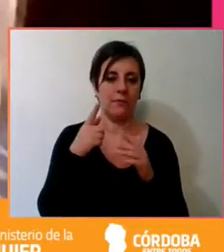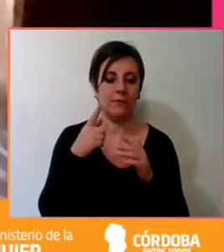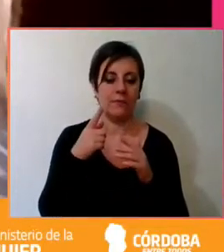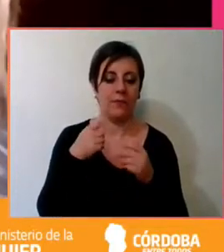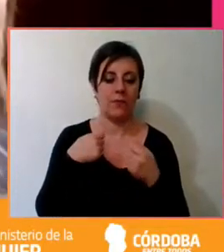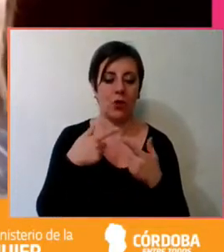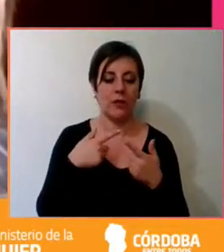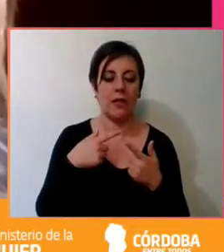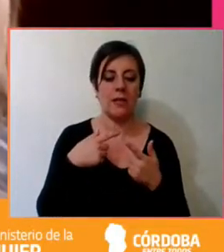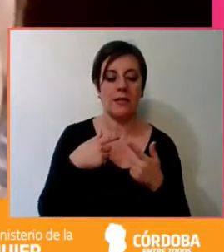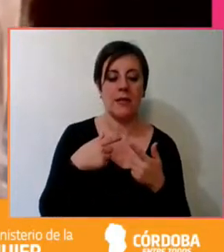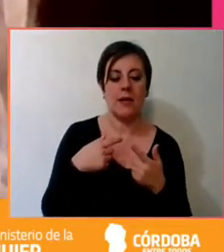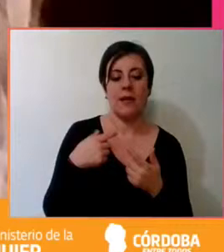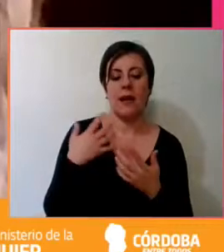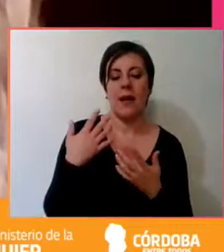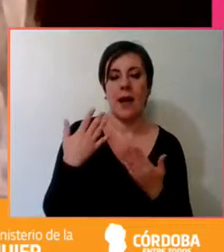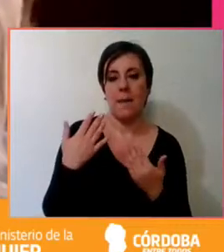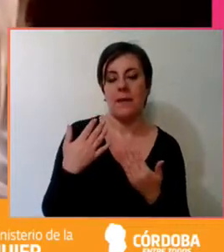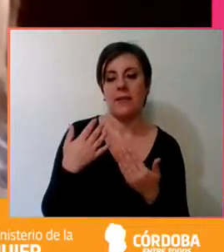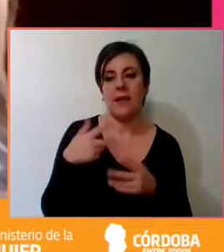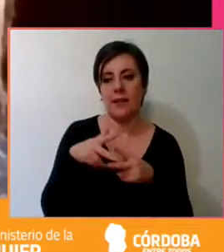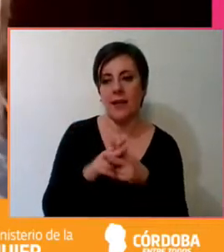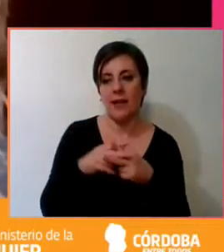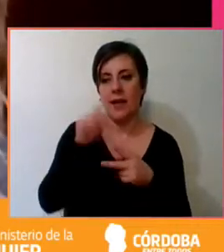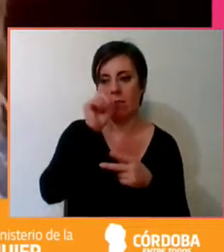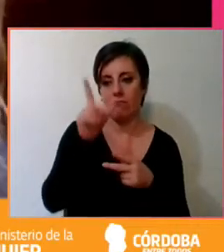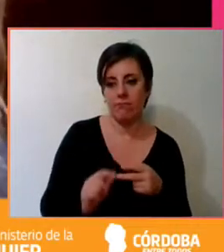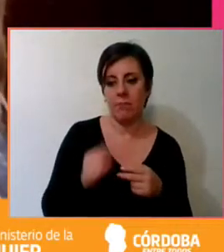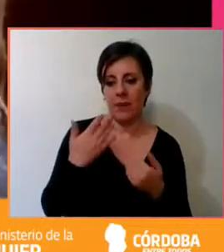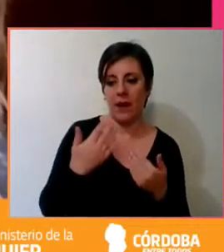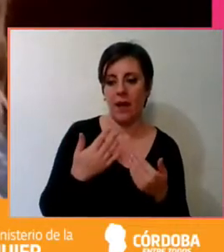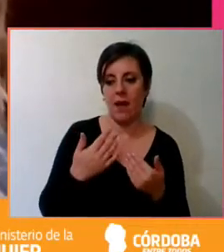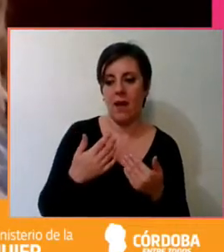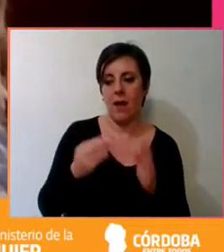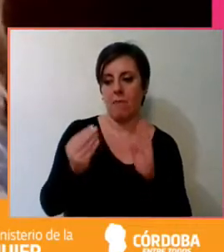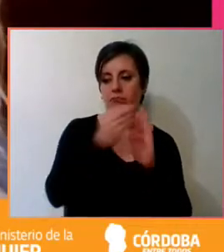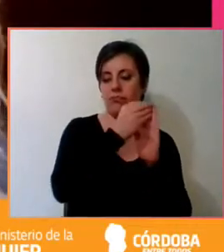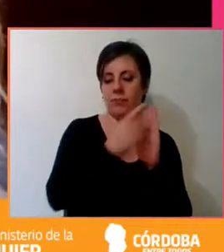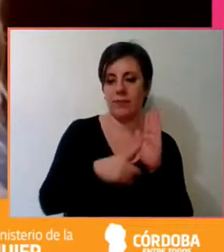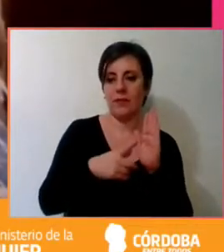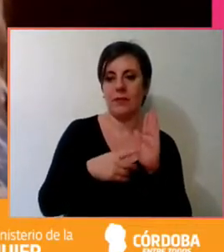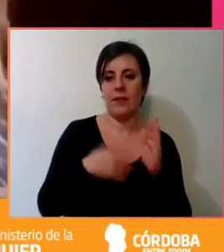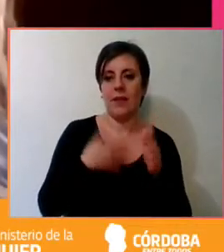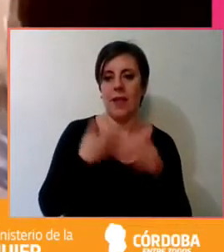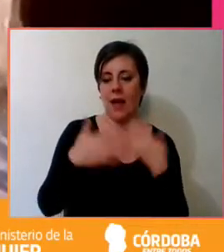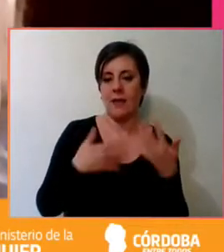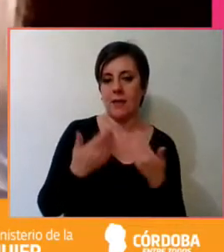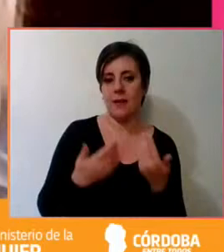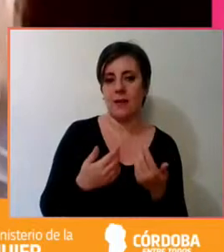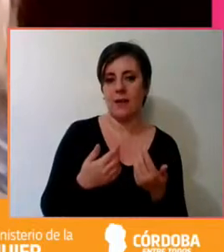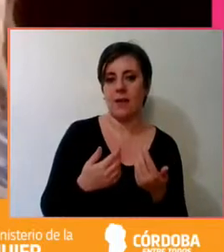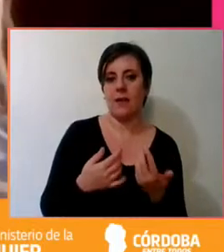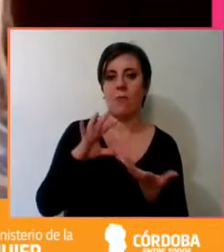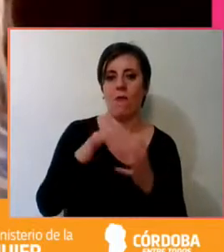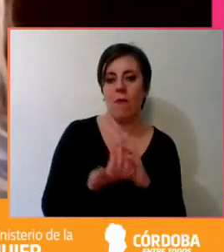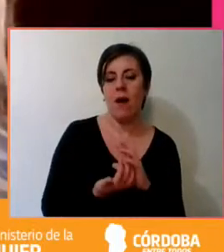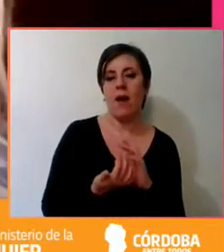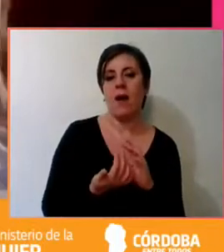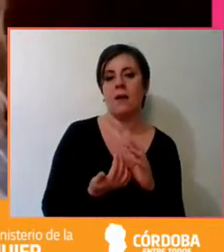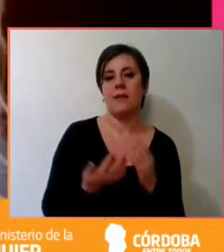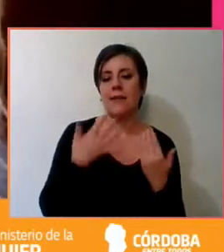capacidad técnica de los estados para implementar la convención desde una perspectiva interseccional, es decir, que